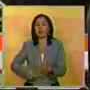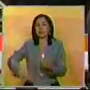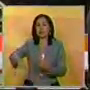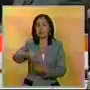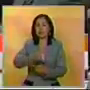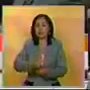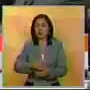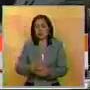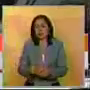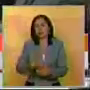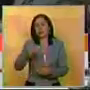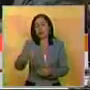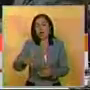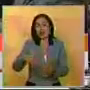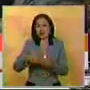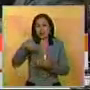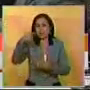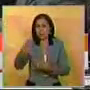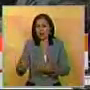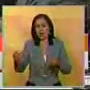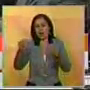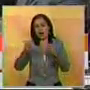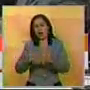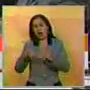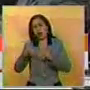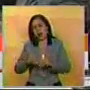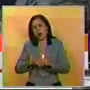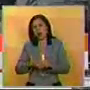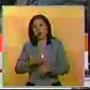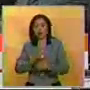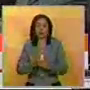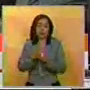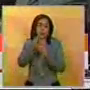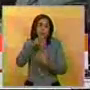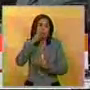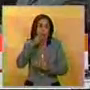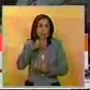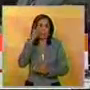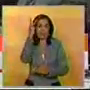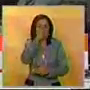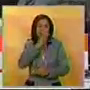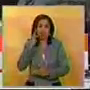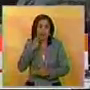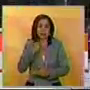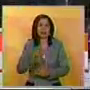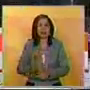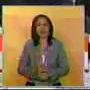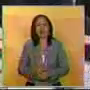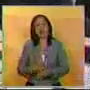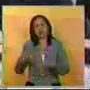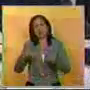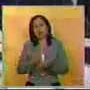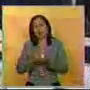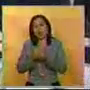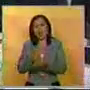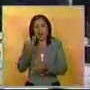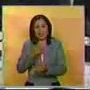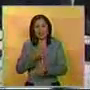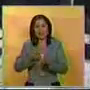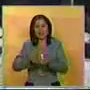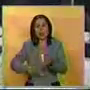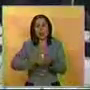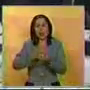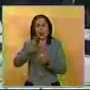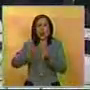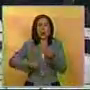generó que se pospusieran hasta mañana las negociaciones entre los líderes políticos del país que cuentan con la mediación del ex secretario general